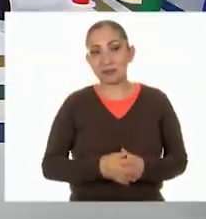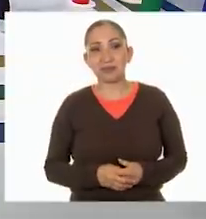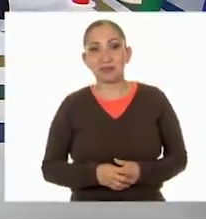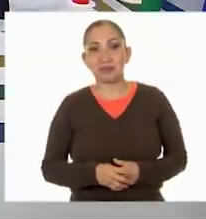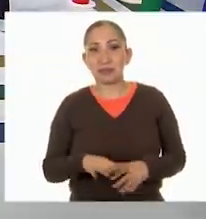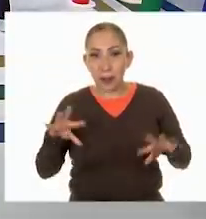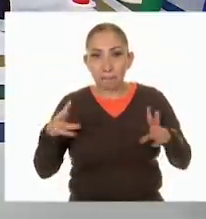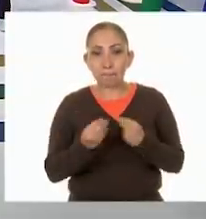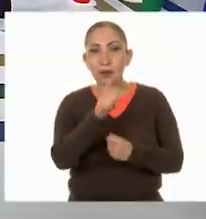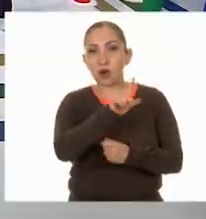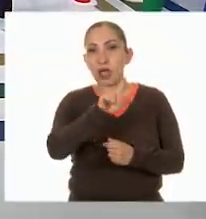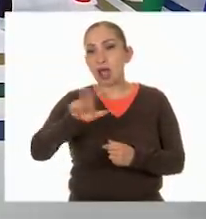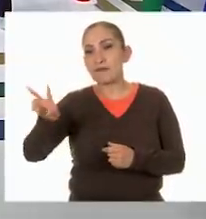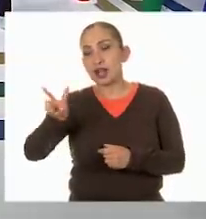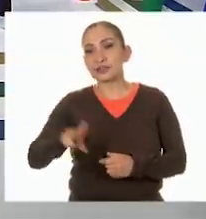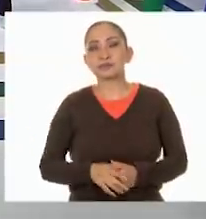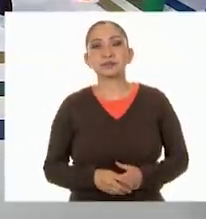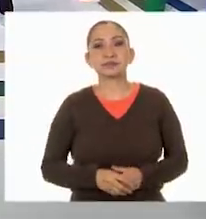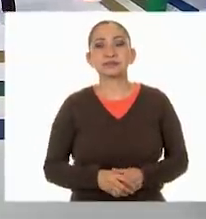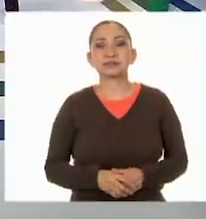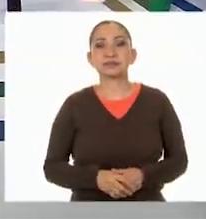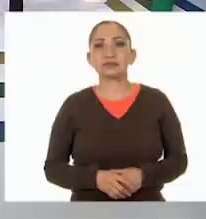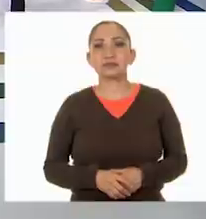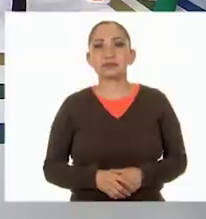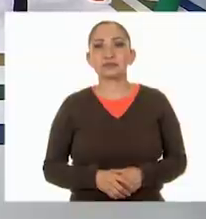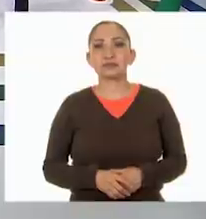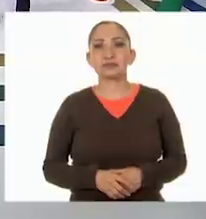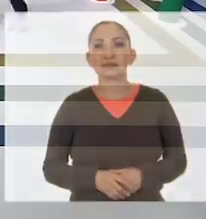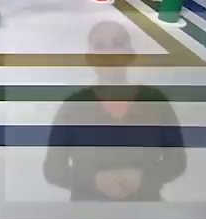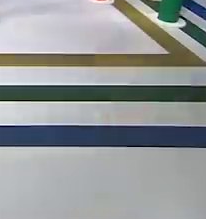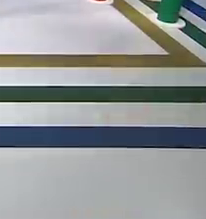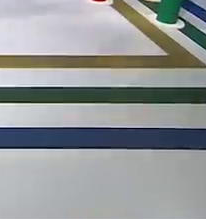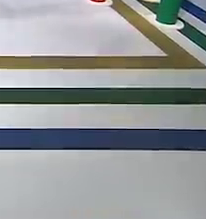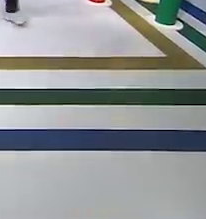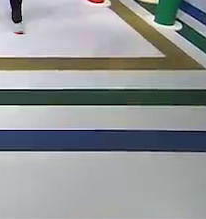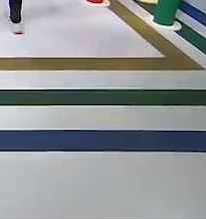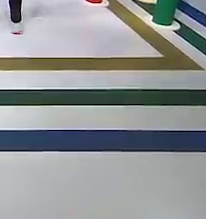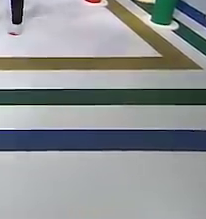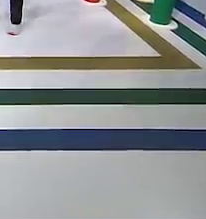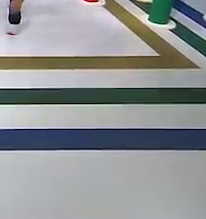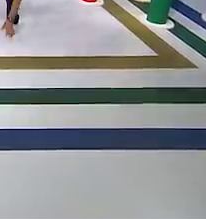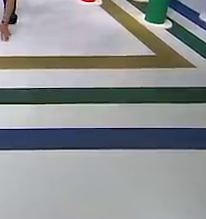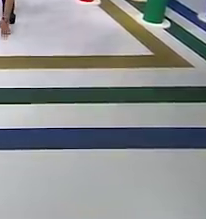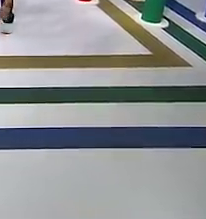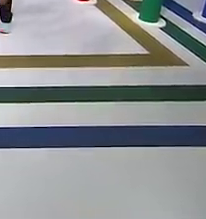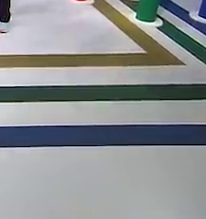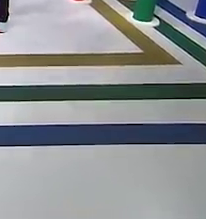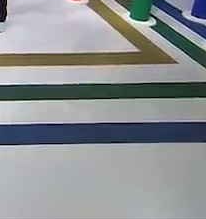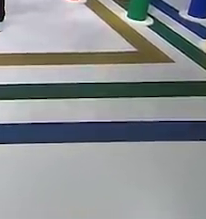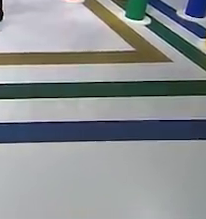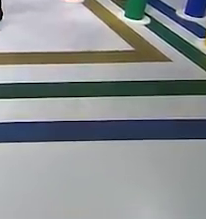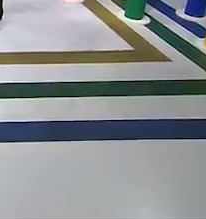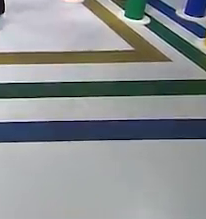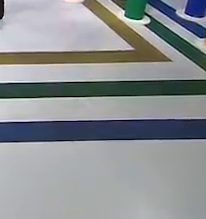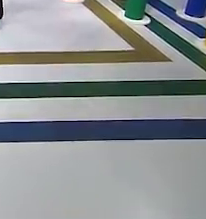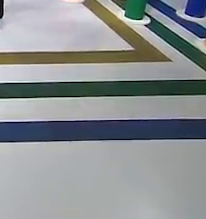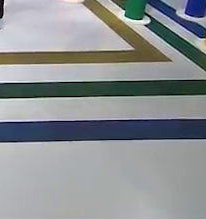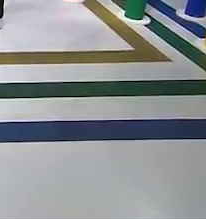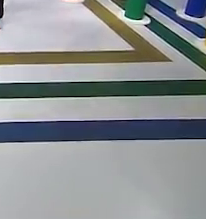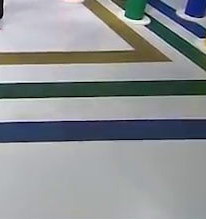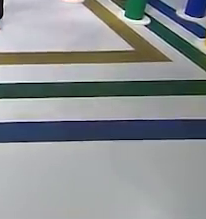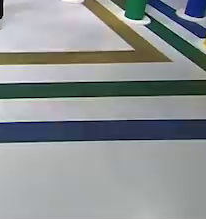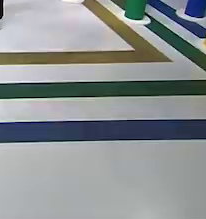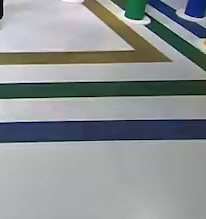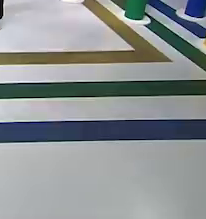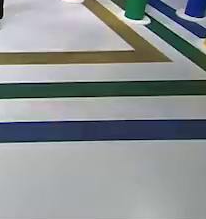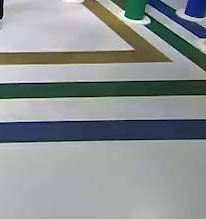a hacer todo junto. Una, dos, tres. Lunes, martes,